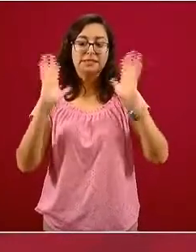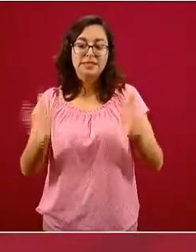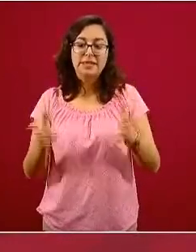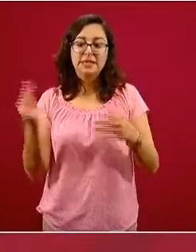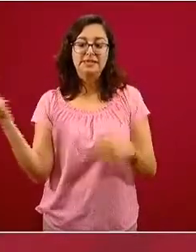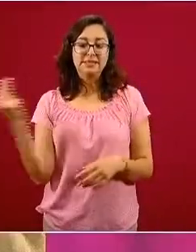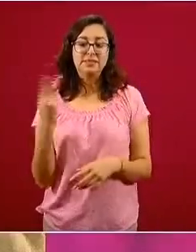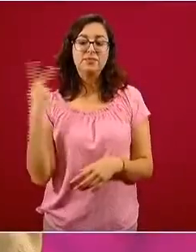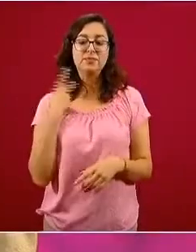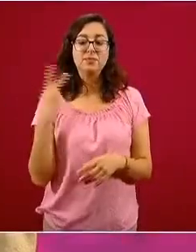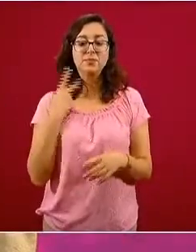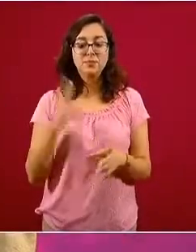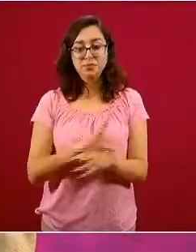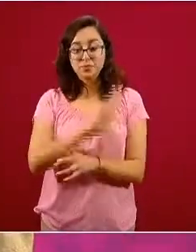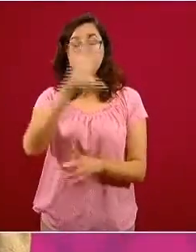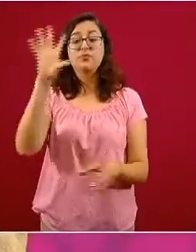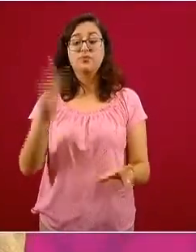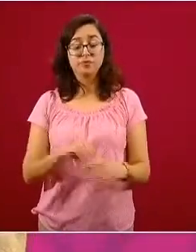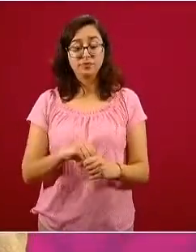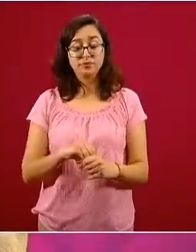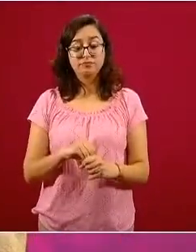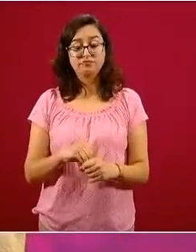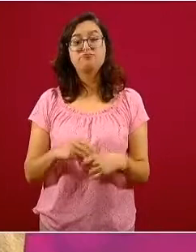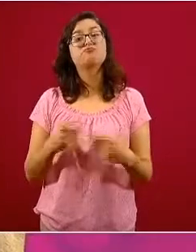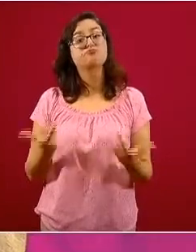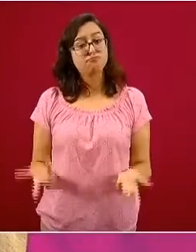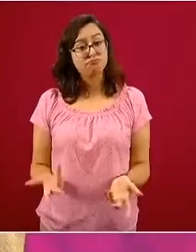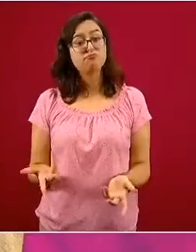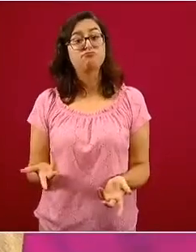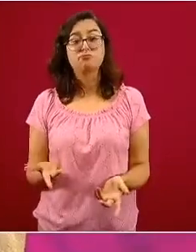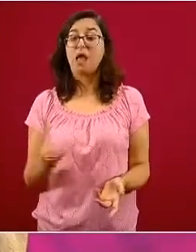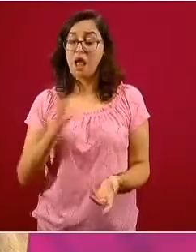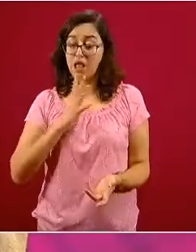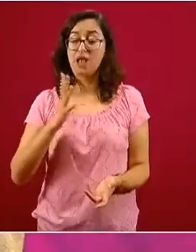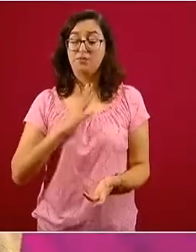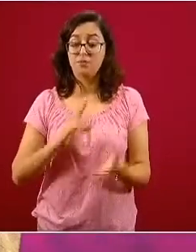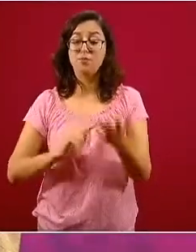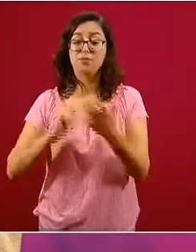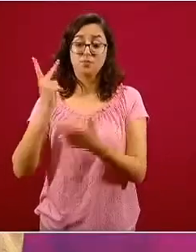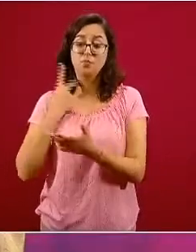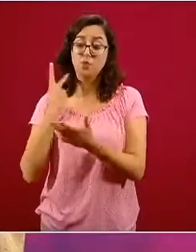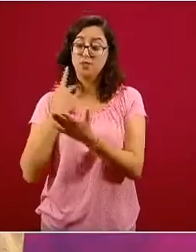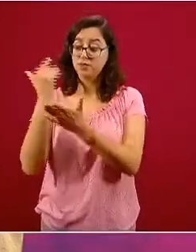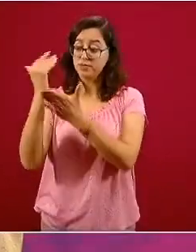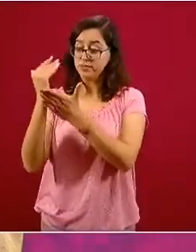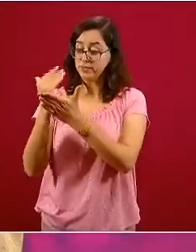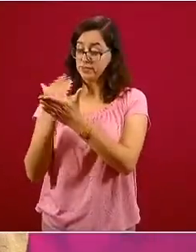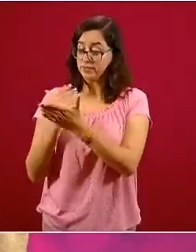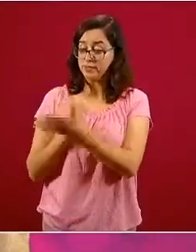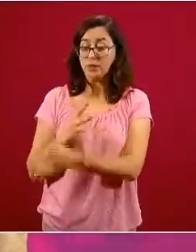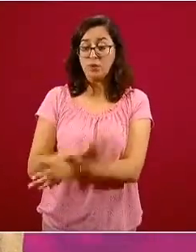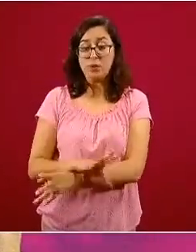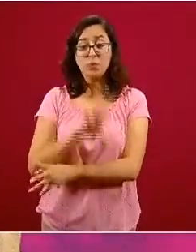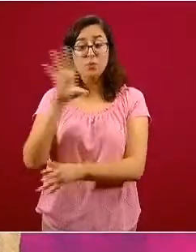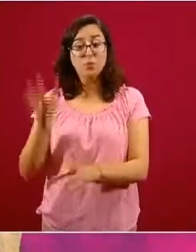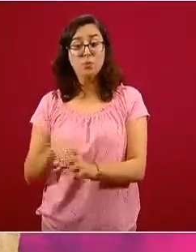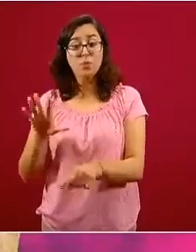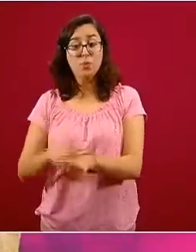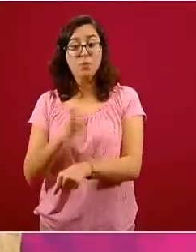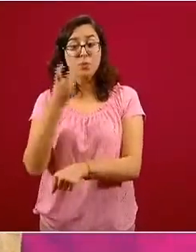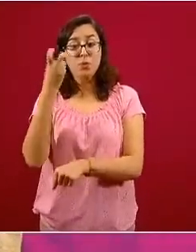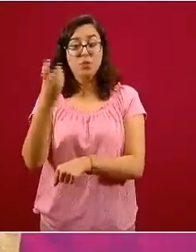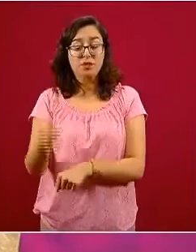política integral, pues sépase que tal política integral existe y precisamente para eso se creó